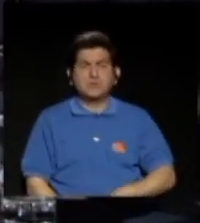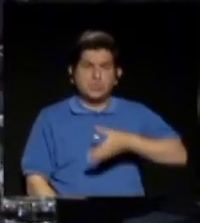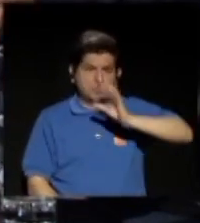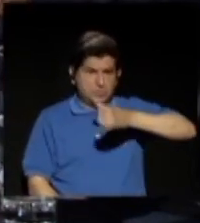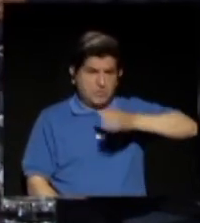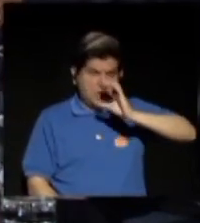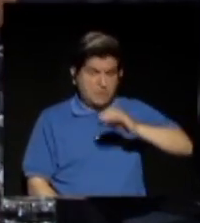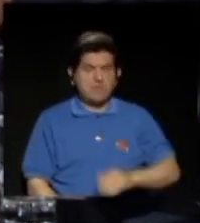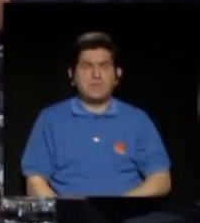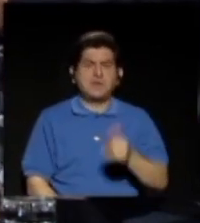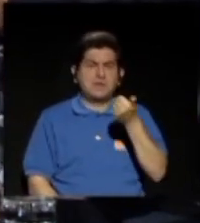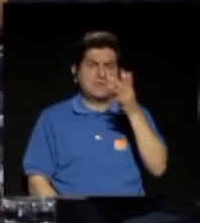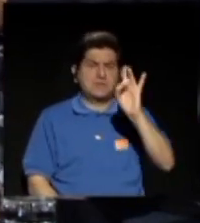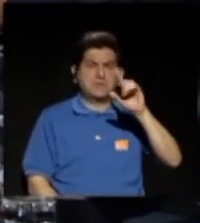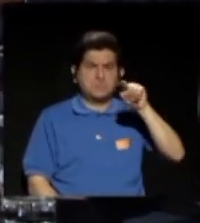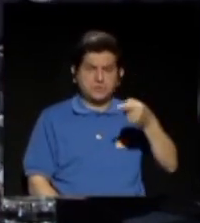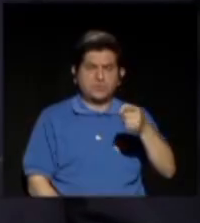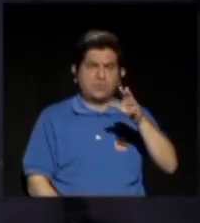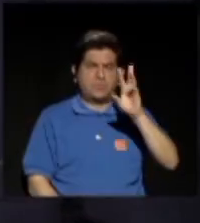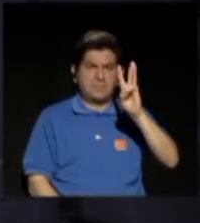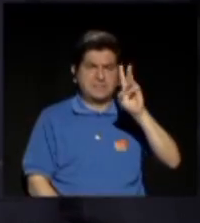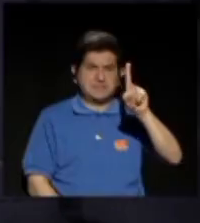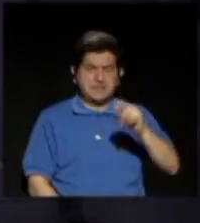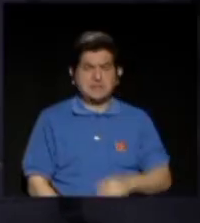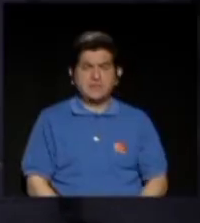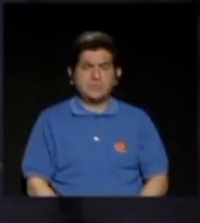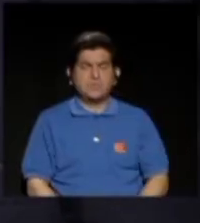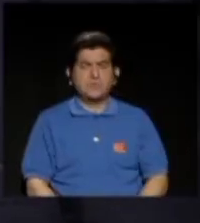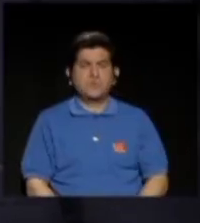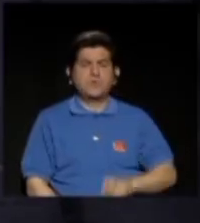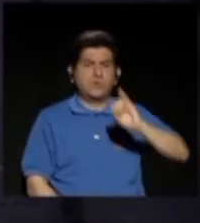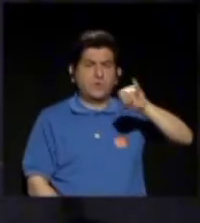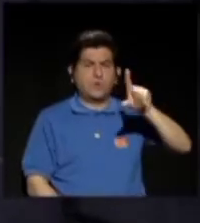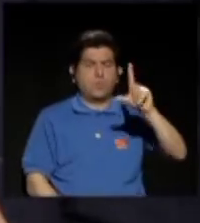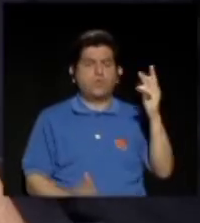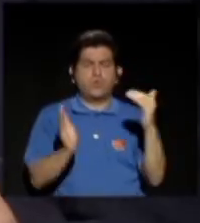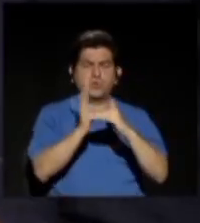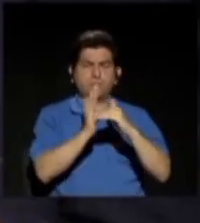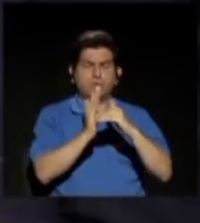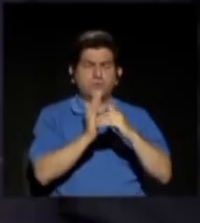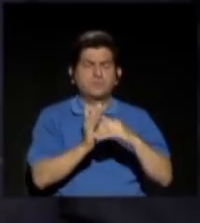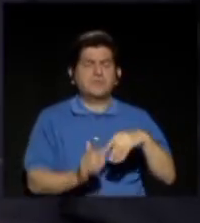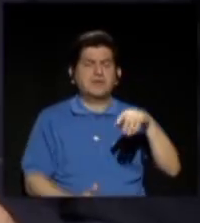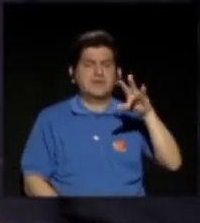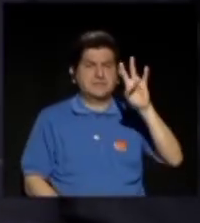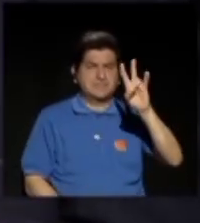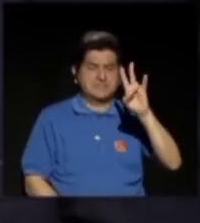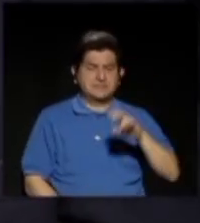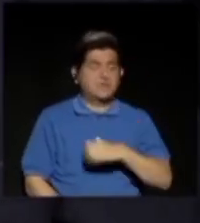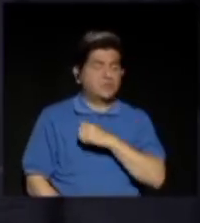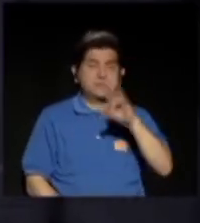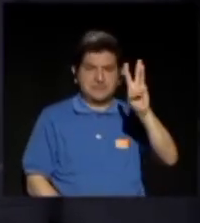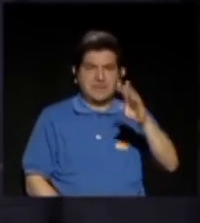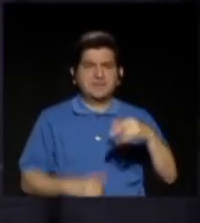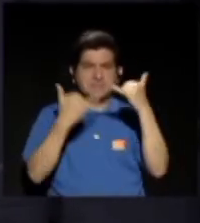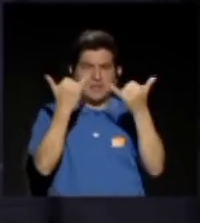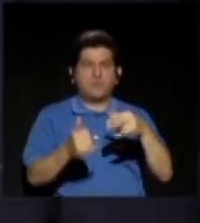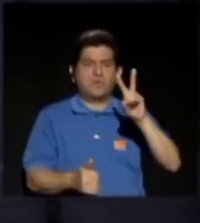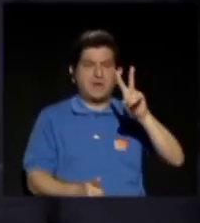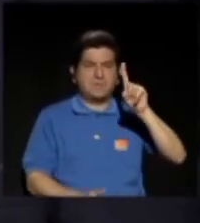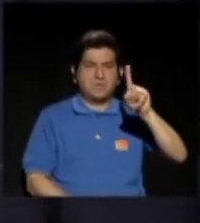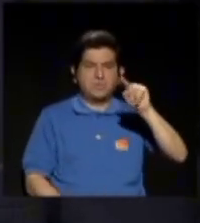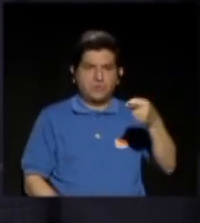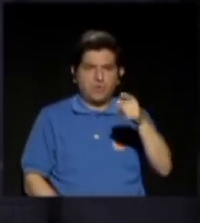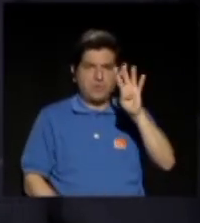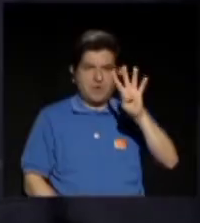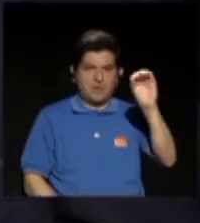ponderación de 18,61 en el IPC base julio 2006 está pasando a tener una ponderación de 21,40 en el